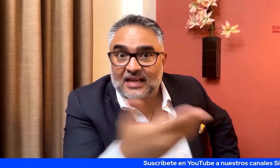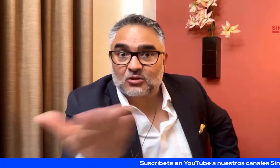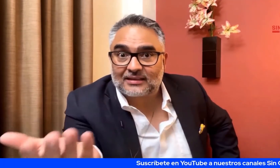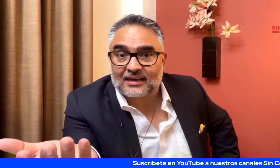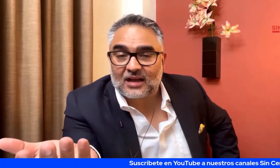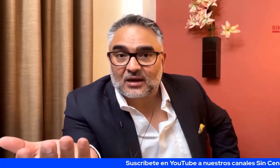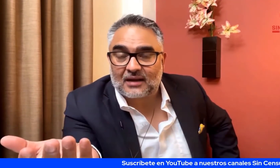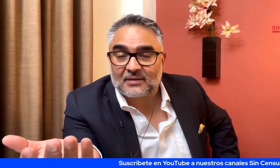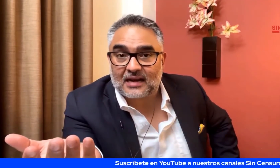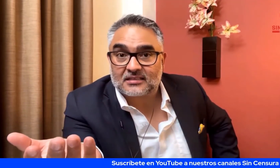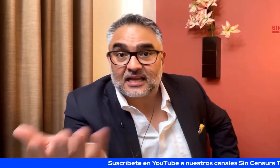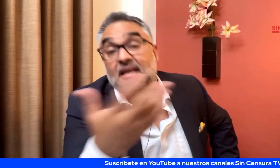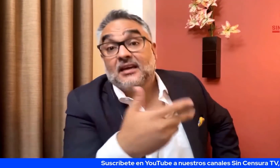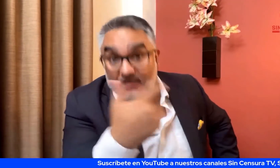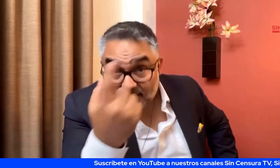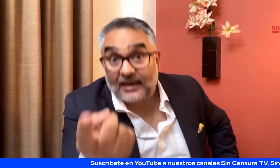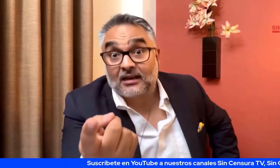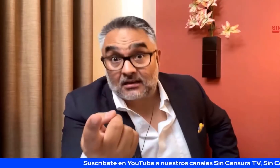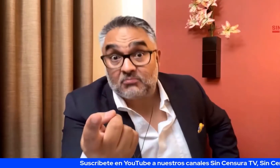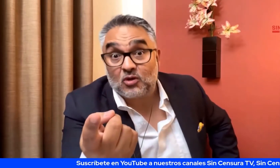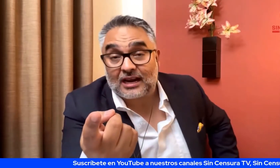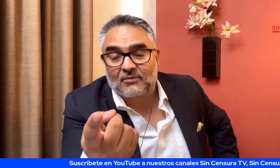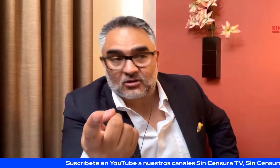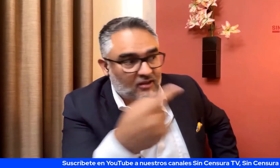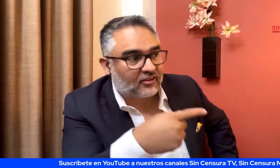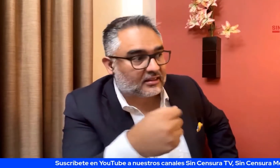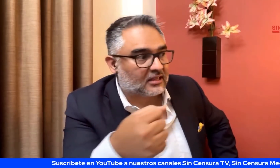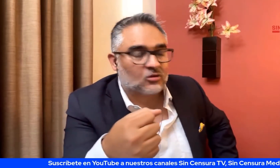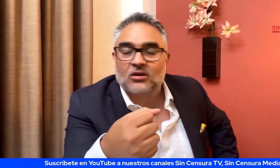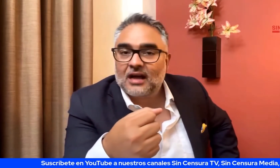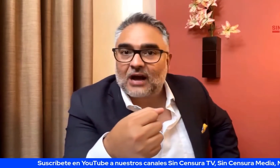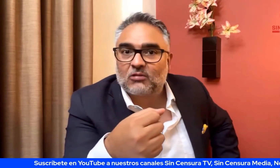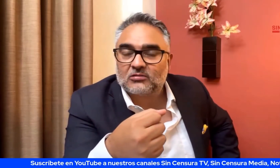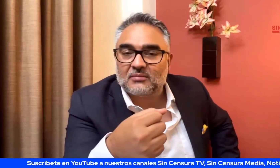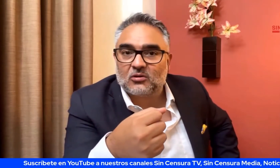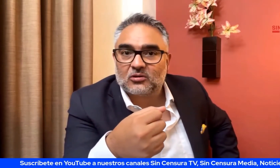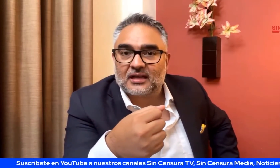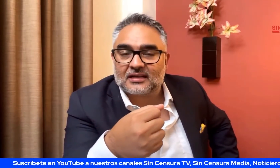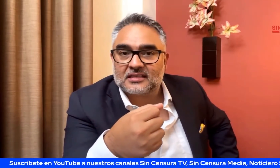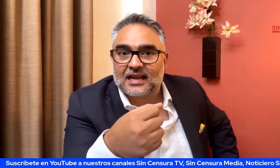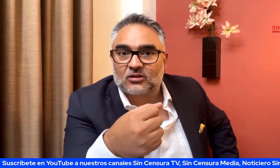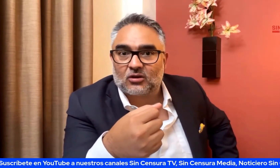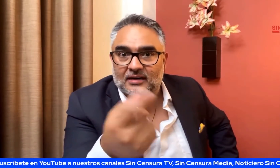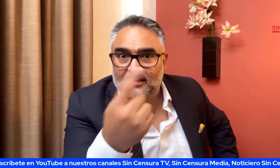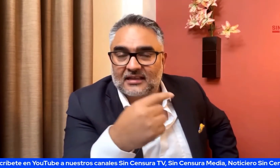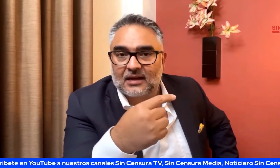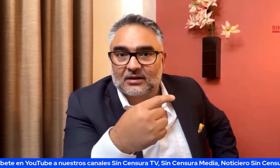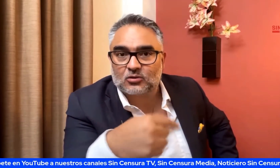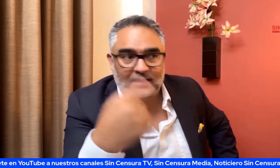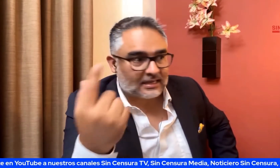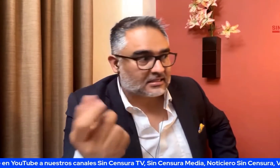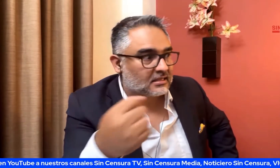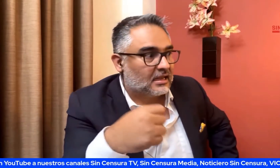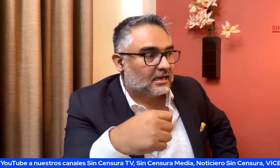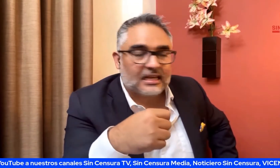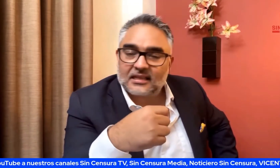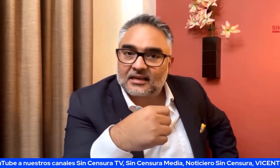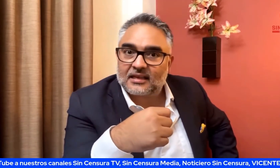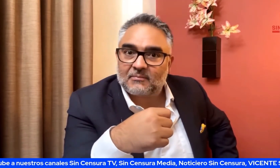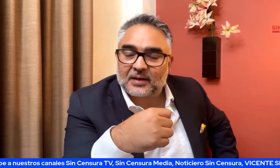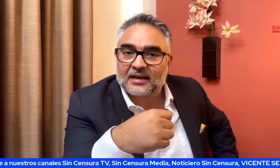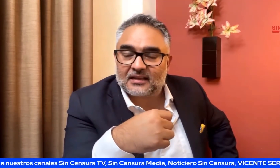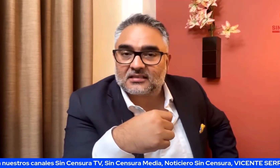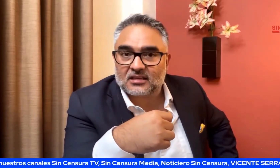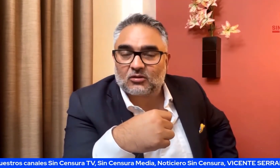Ciro, que tanto ha atacado a Carmen Aristegui, el muy cabrón defendiendo a Cuauhtémoc Gutiérrez de la Torre, el rey de la basura, el ex